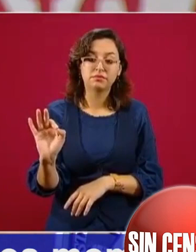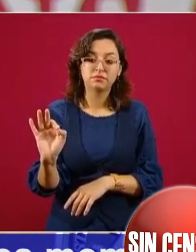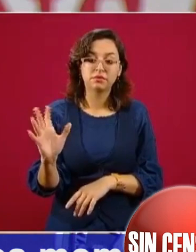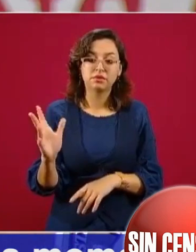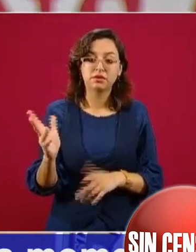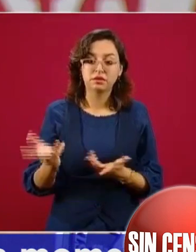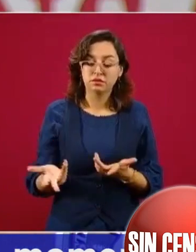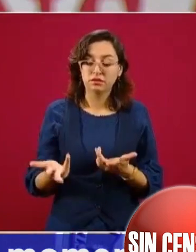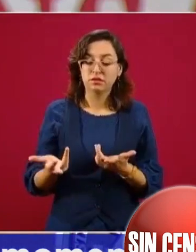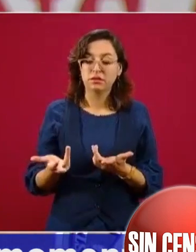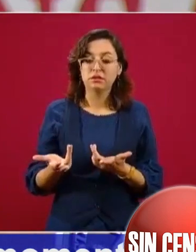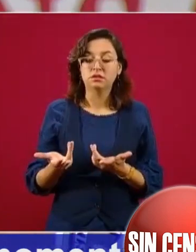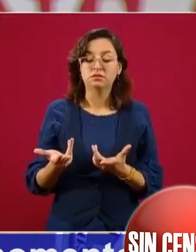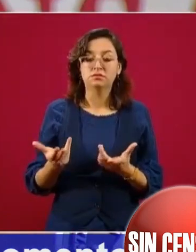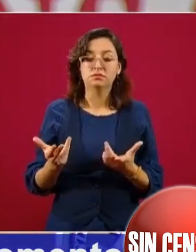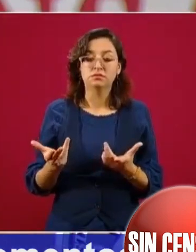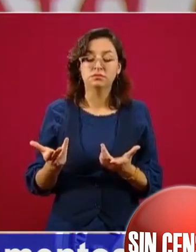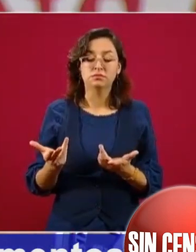se pueda